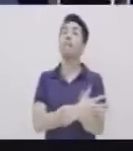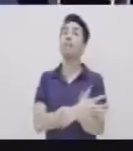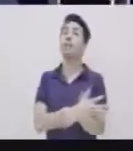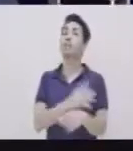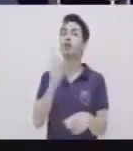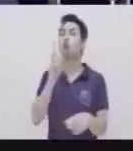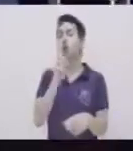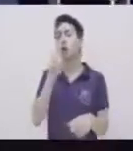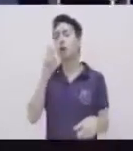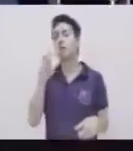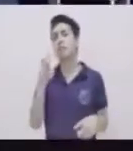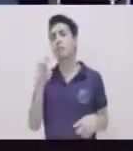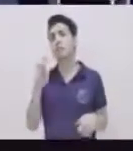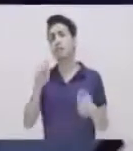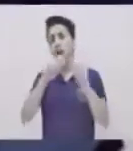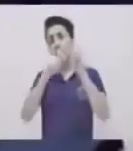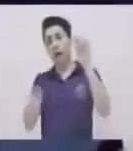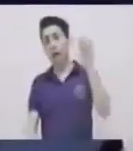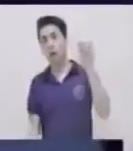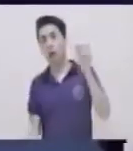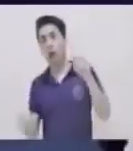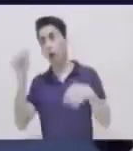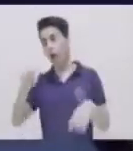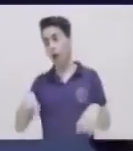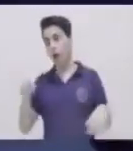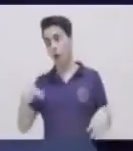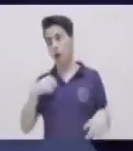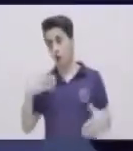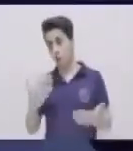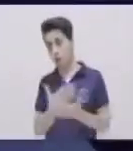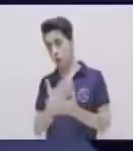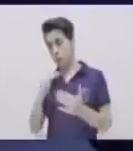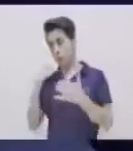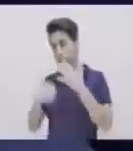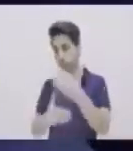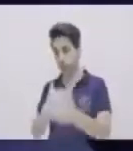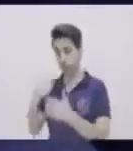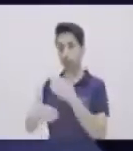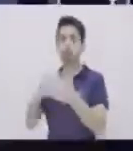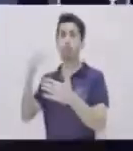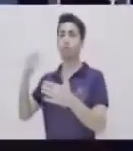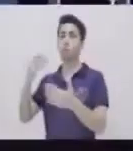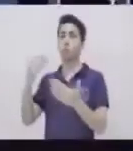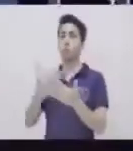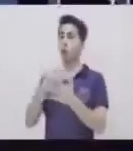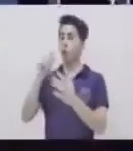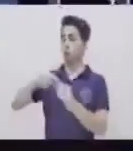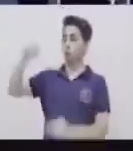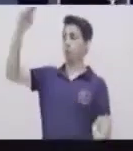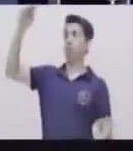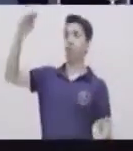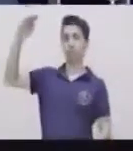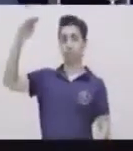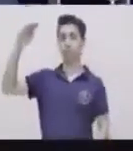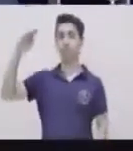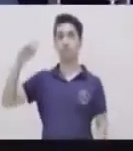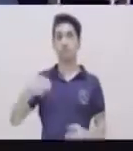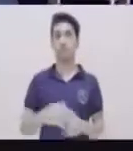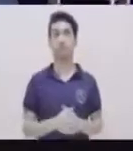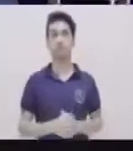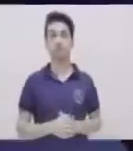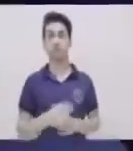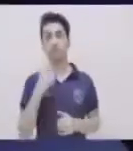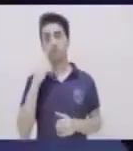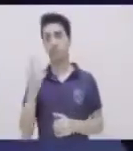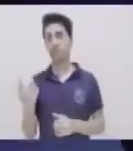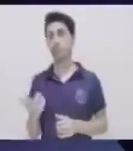luthieres son los mecánicos. Cuando nosotros se nos arruina un carro, llevamos el carro al mecánico. Cuando se nos arruina o